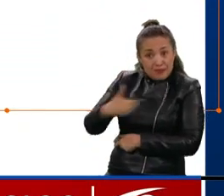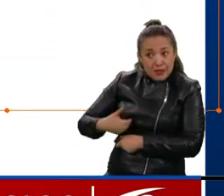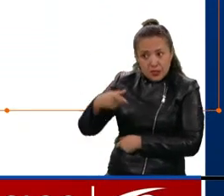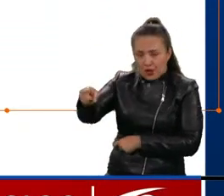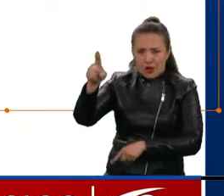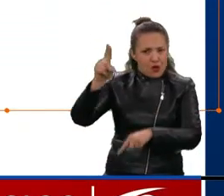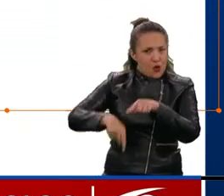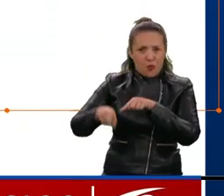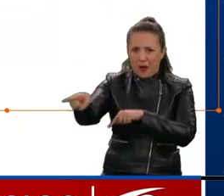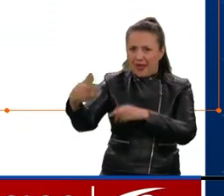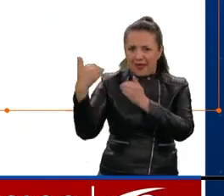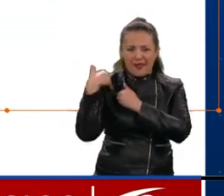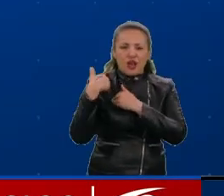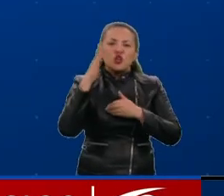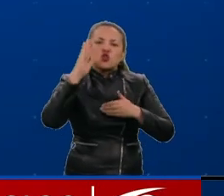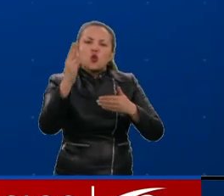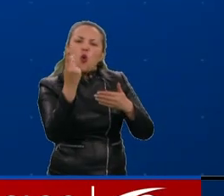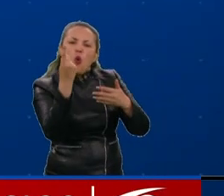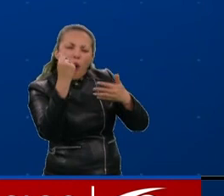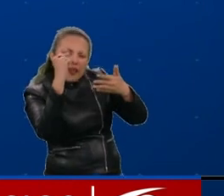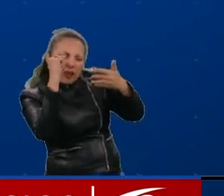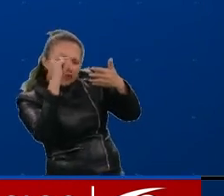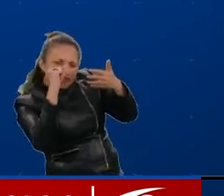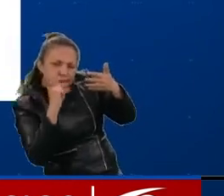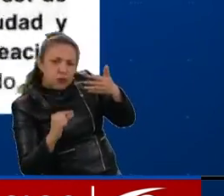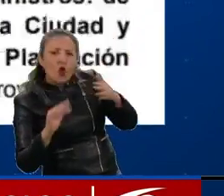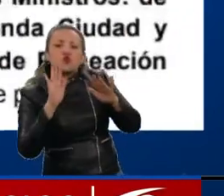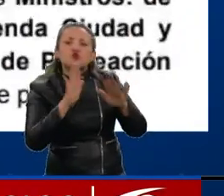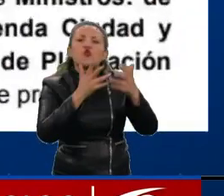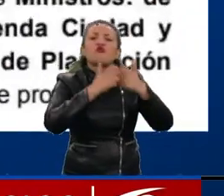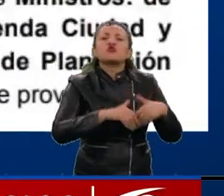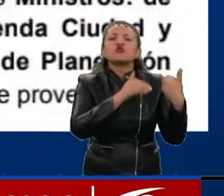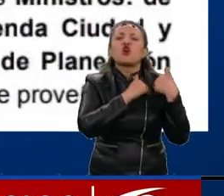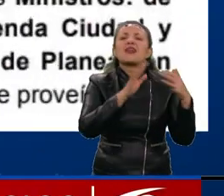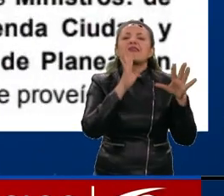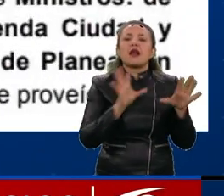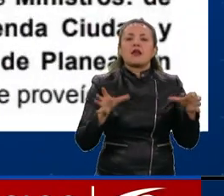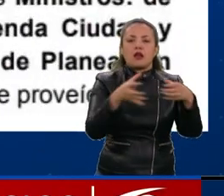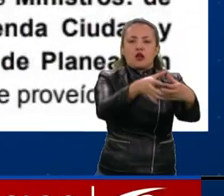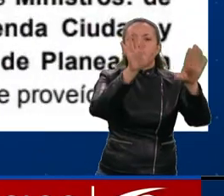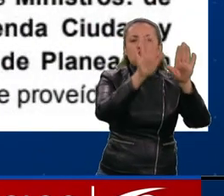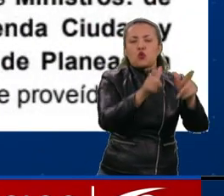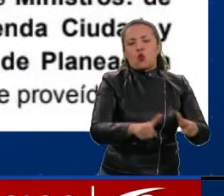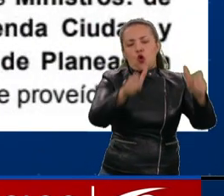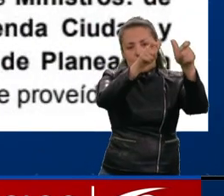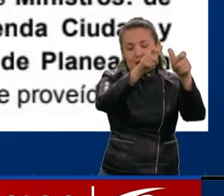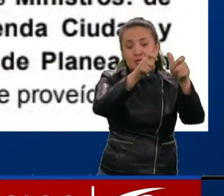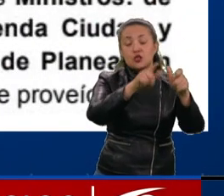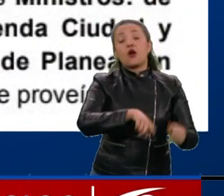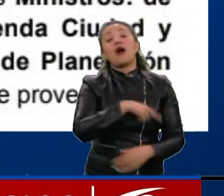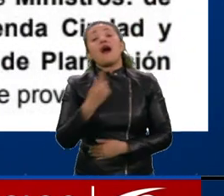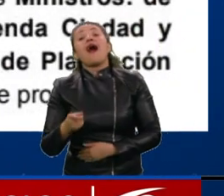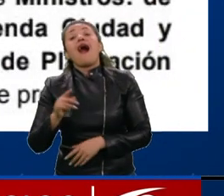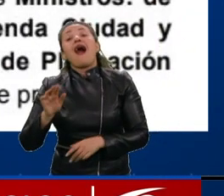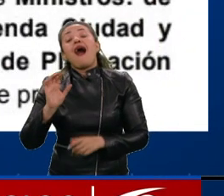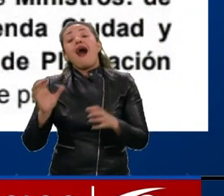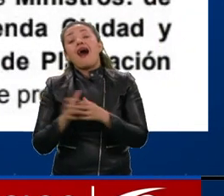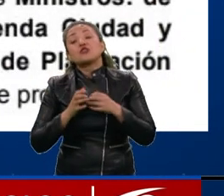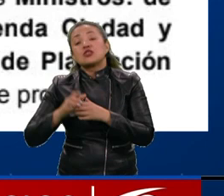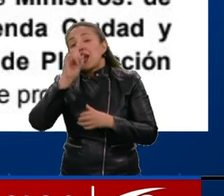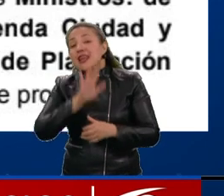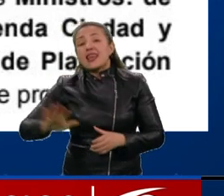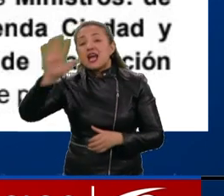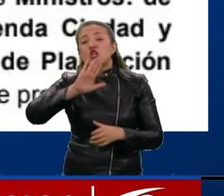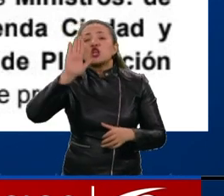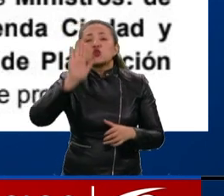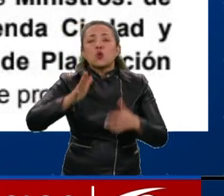podría regular el régimen tarifario, ya que es una función exclusiva del Congreso. Por su parte, la Asociación Nacional de Empresas de Servicios